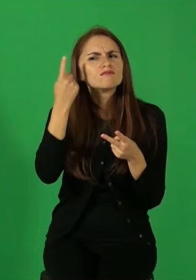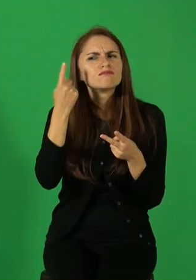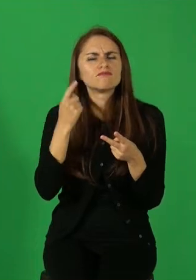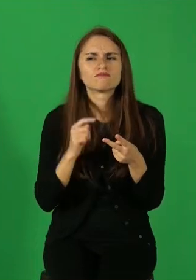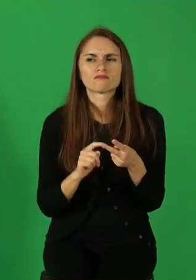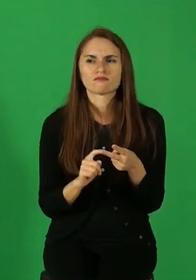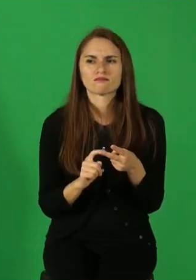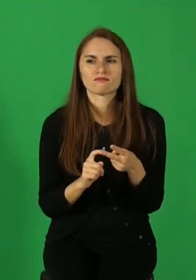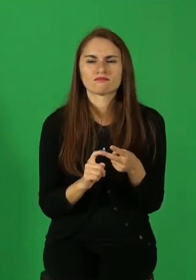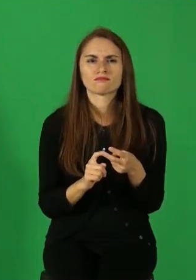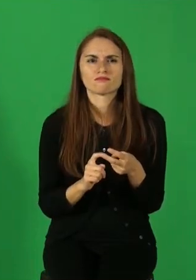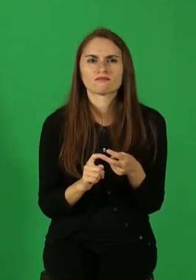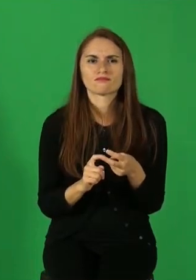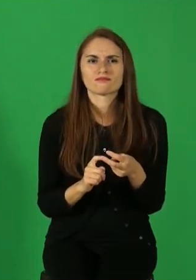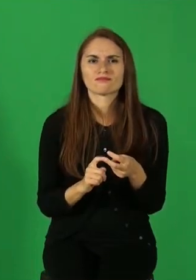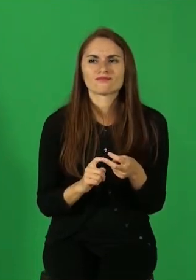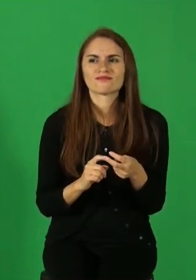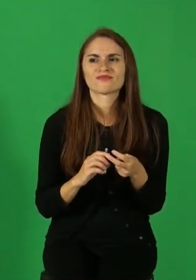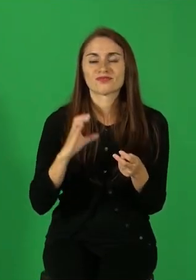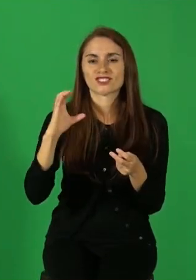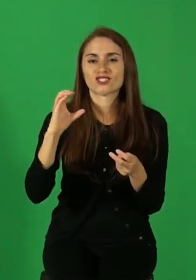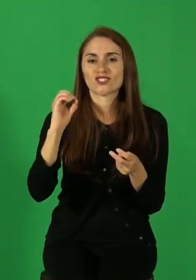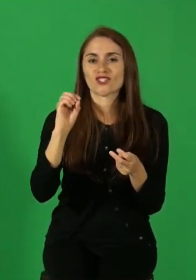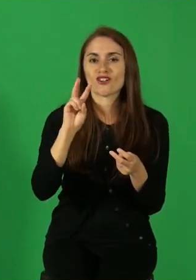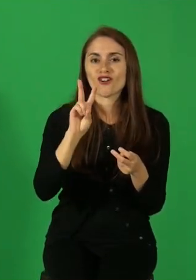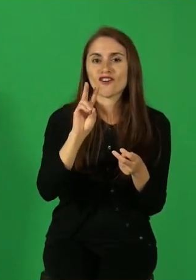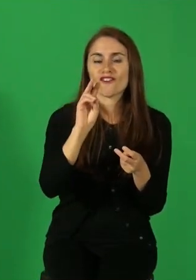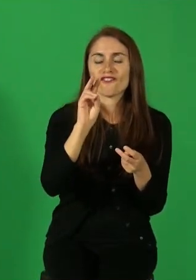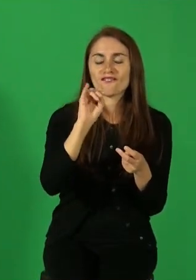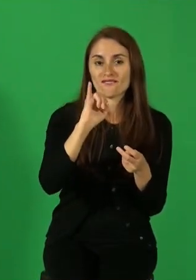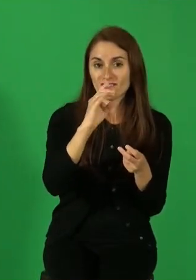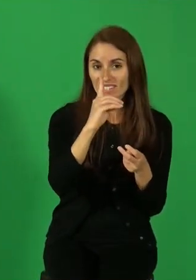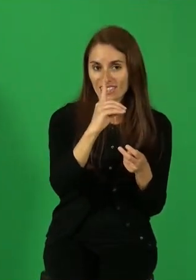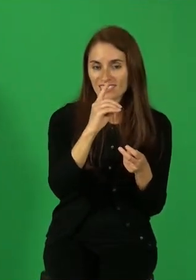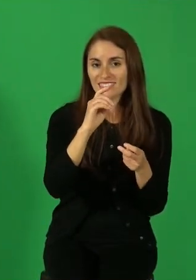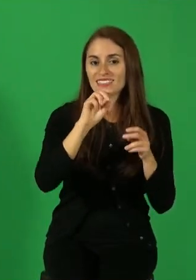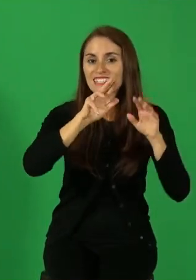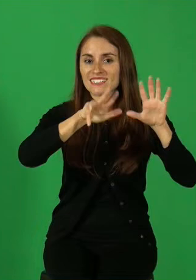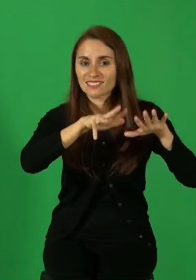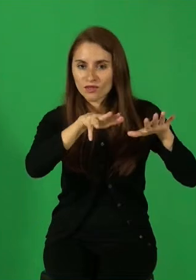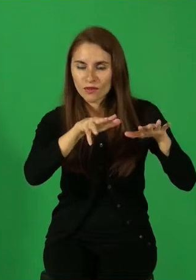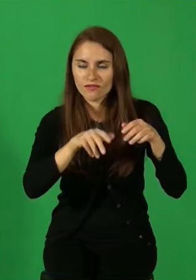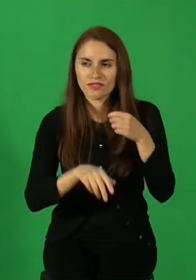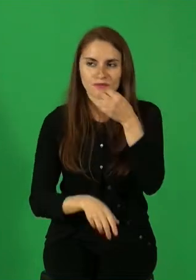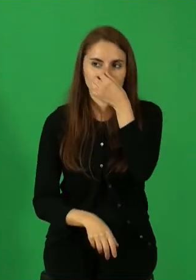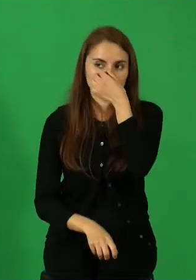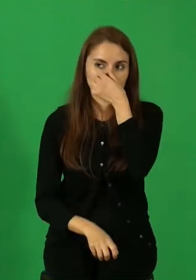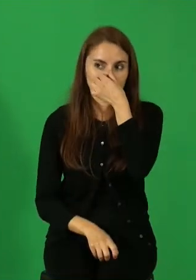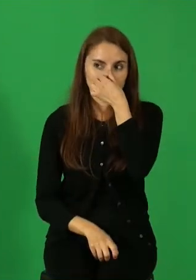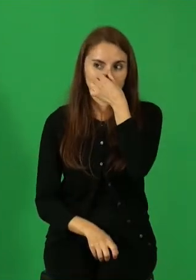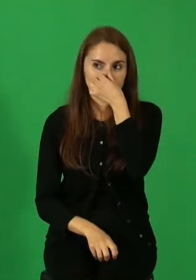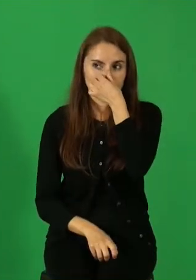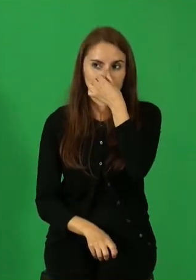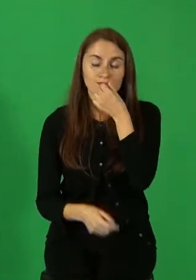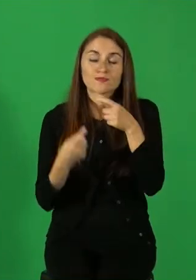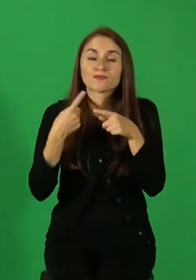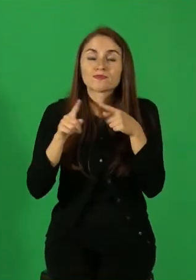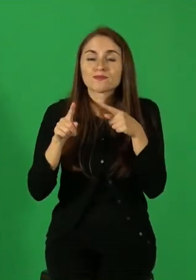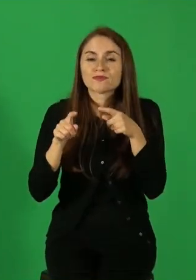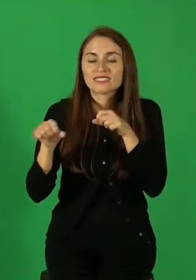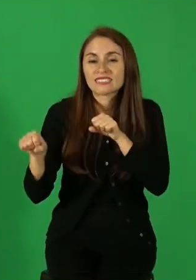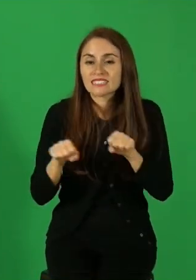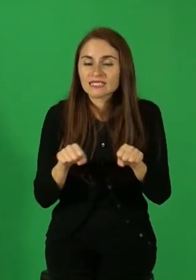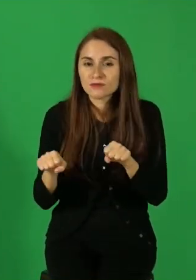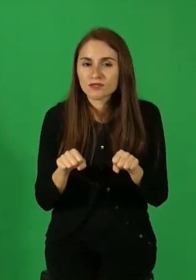¿no es cierto? Recién lo escuchamos, COVID-19. Veamos otro ejemplo.